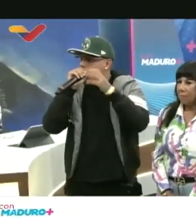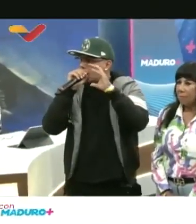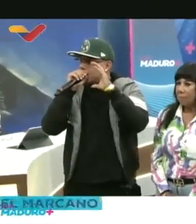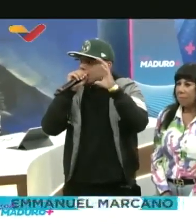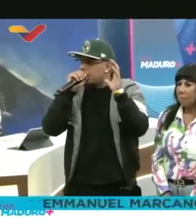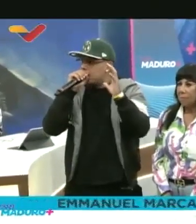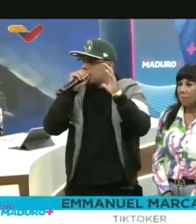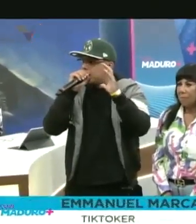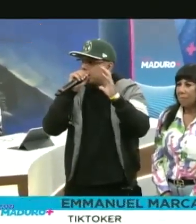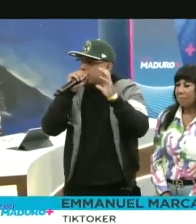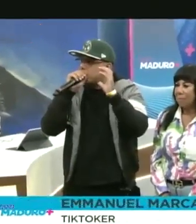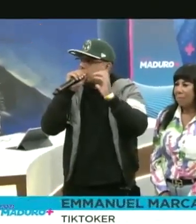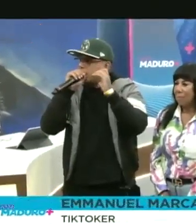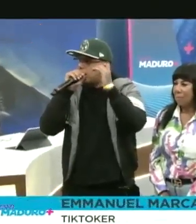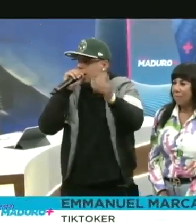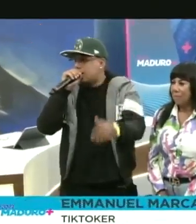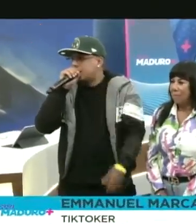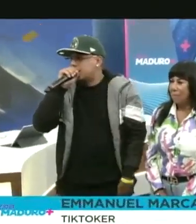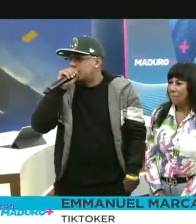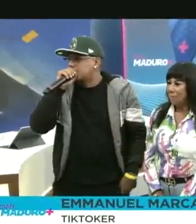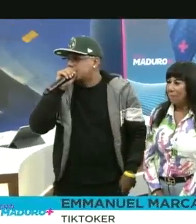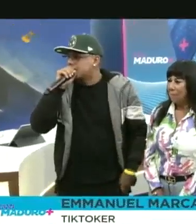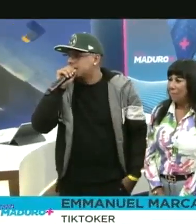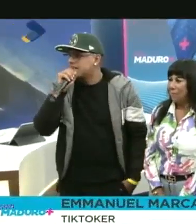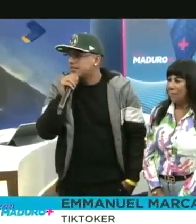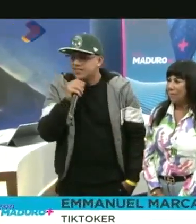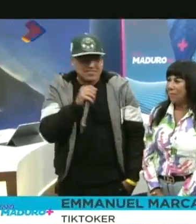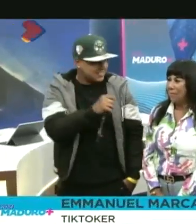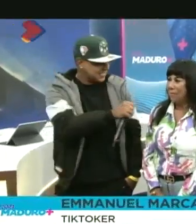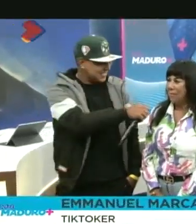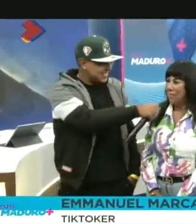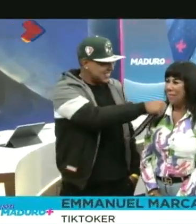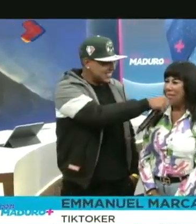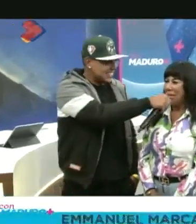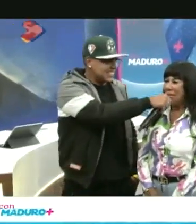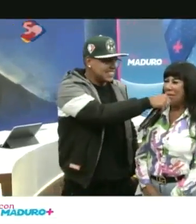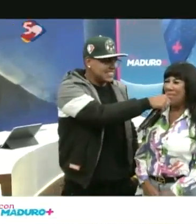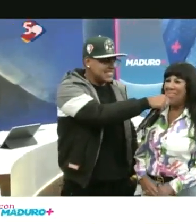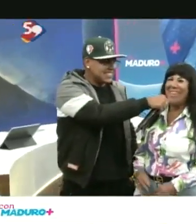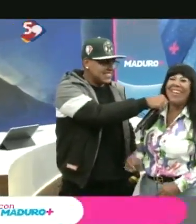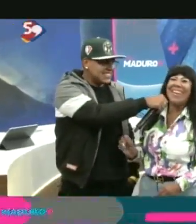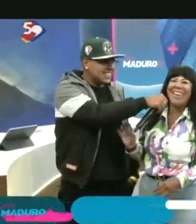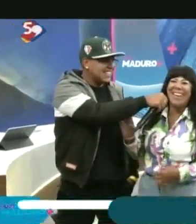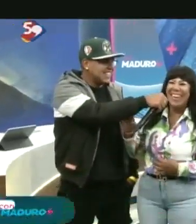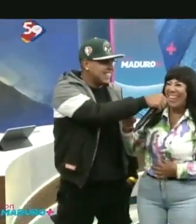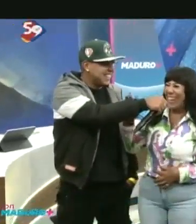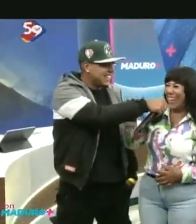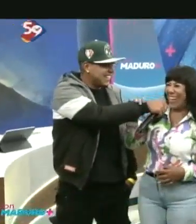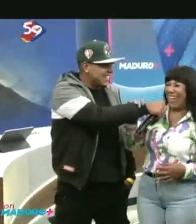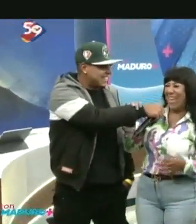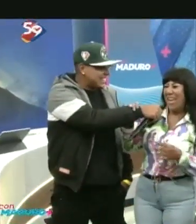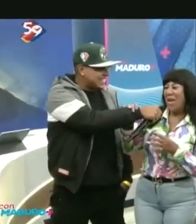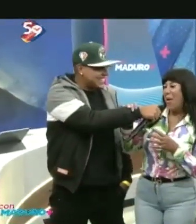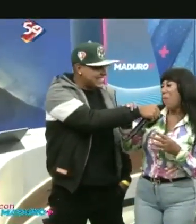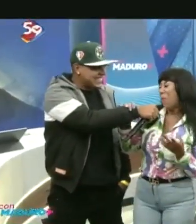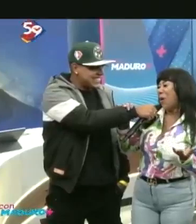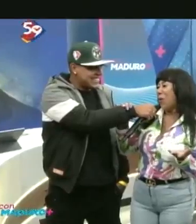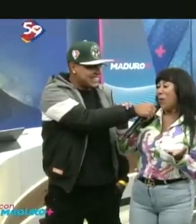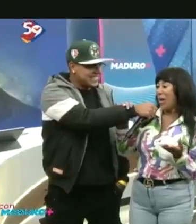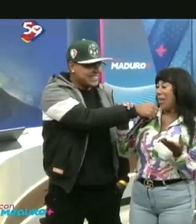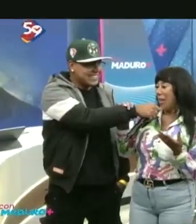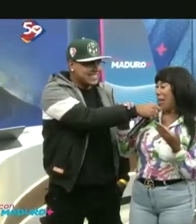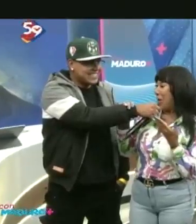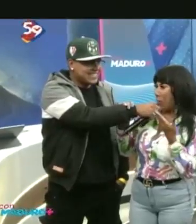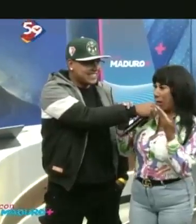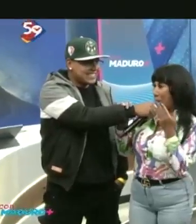el momento que vas a agarrar los videos, que vas a crear en sí. ¿Y qué me dice Zuleima? Zuleima Josefina. Ah.